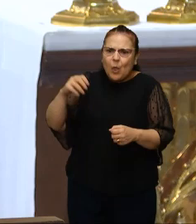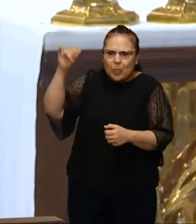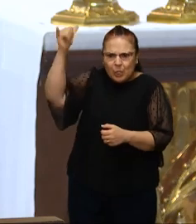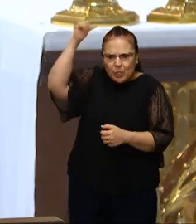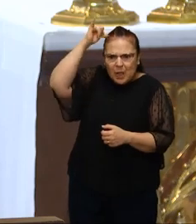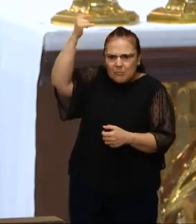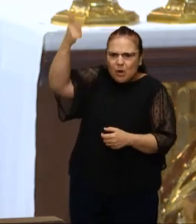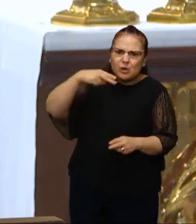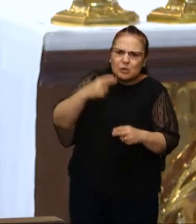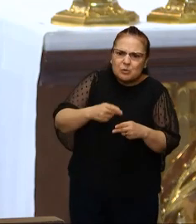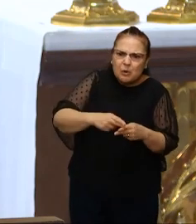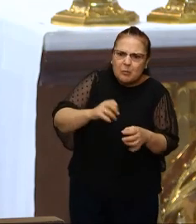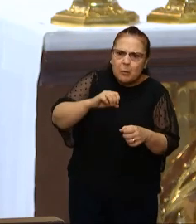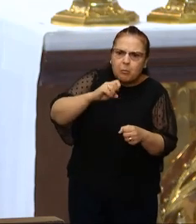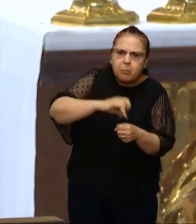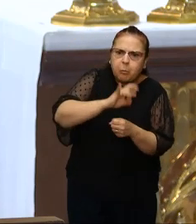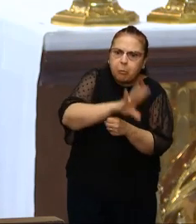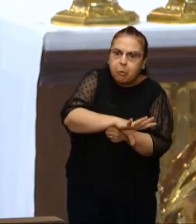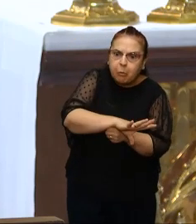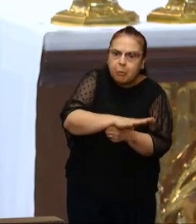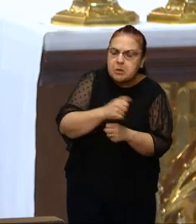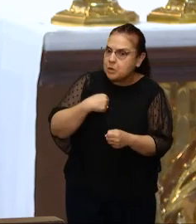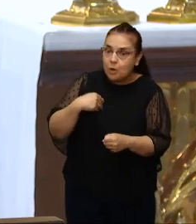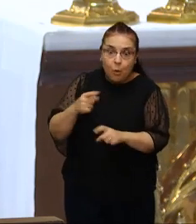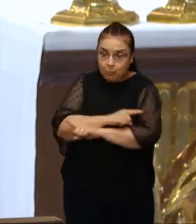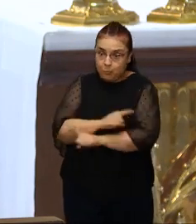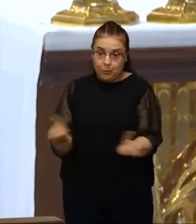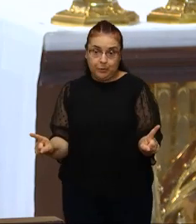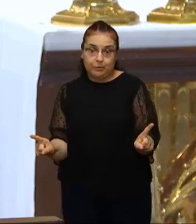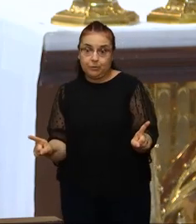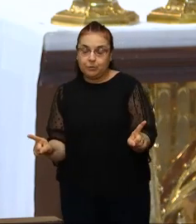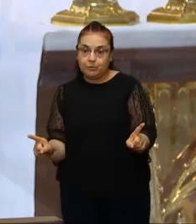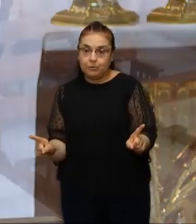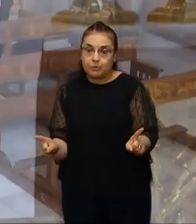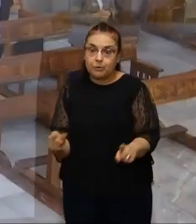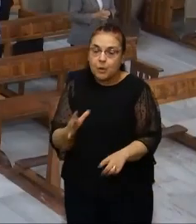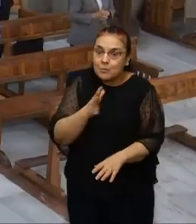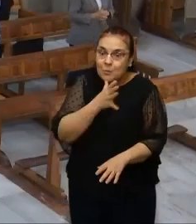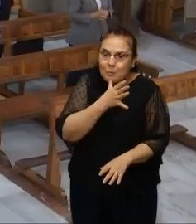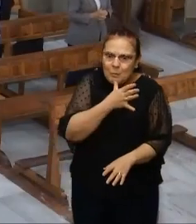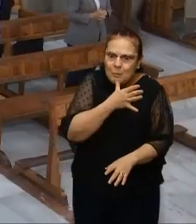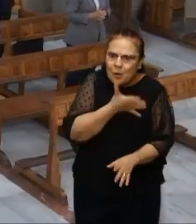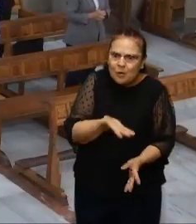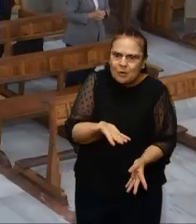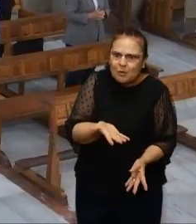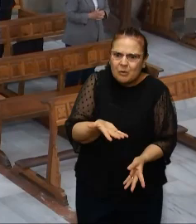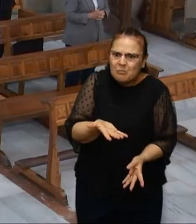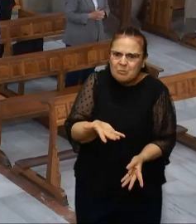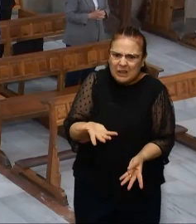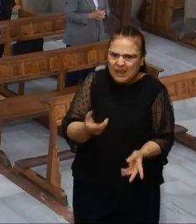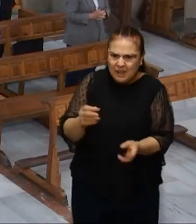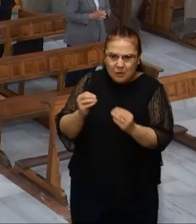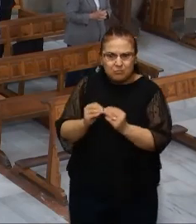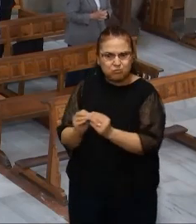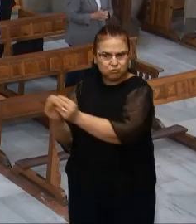demonios en tu nombre y se lo hemos prohibido, porque no anda con nosotros».